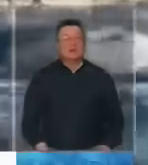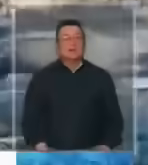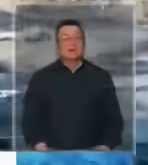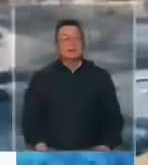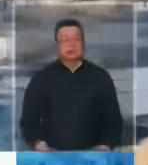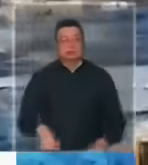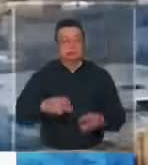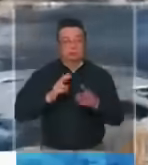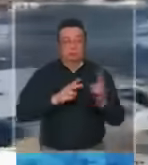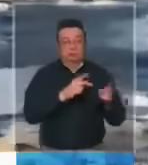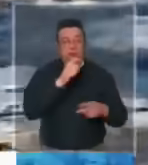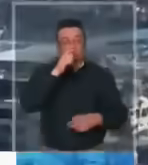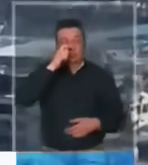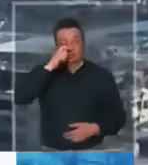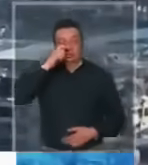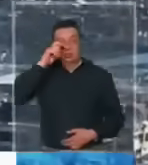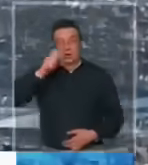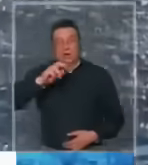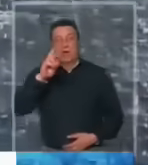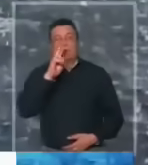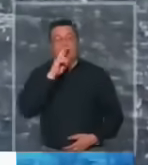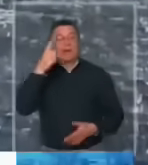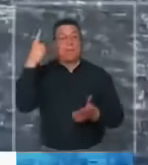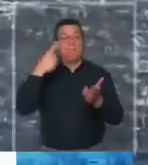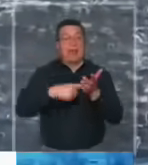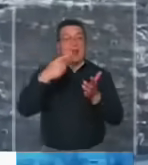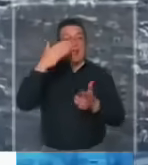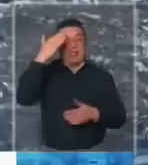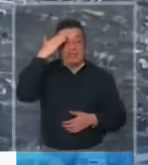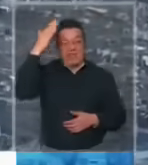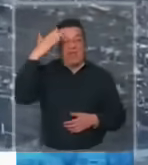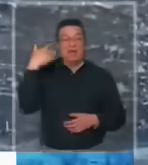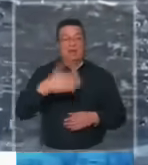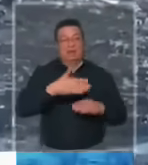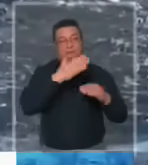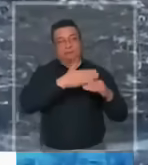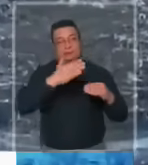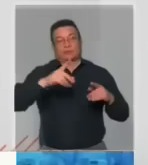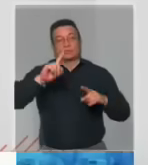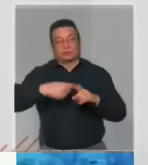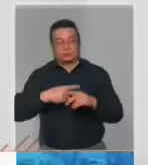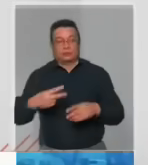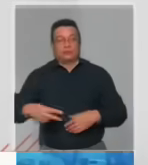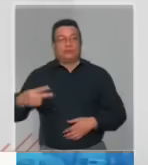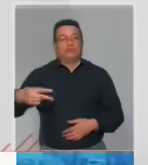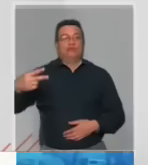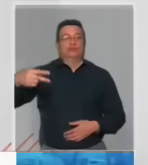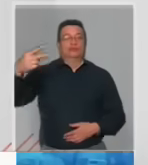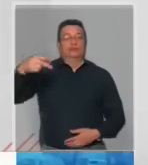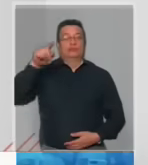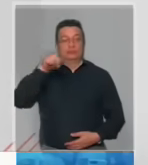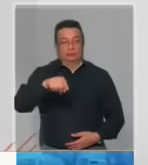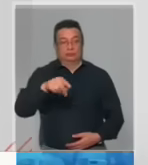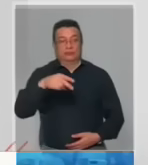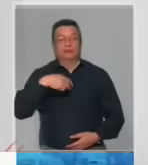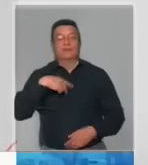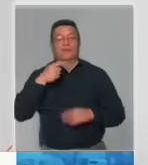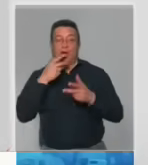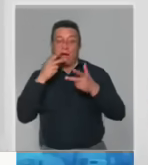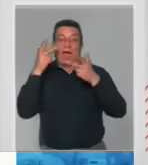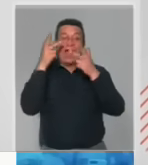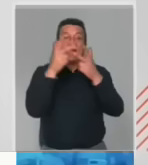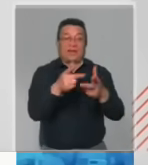La guerra entre Rusia y Ucrania cumplió 1000 días con una nueva escalada de tensión. Kiev atacó por primera vez a